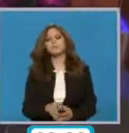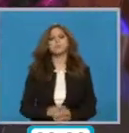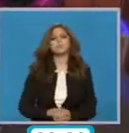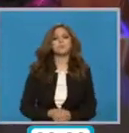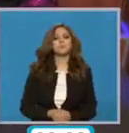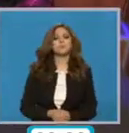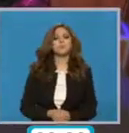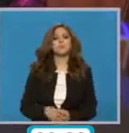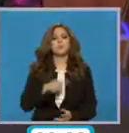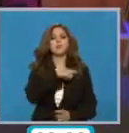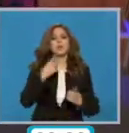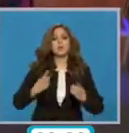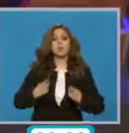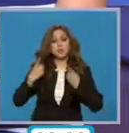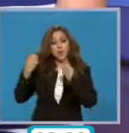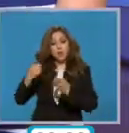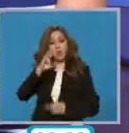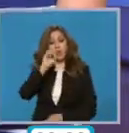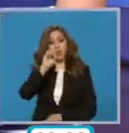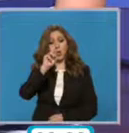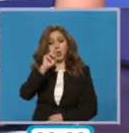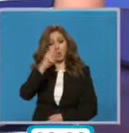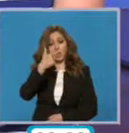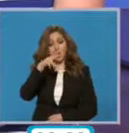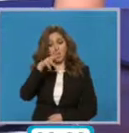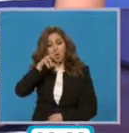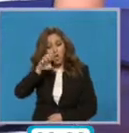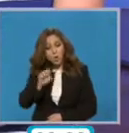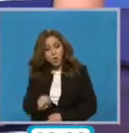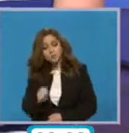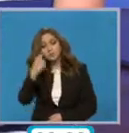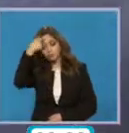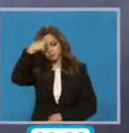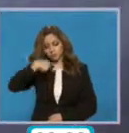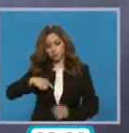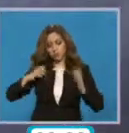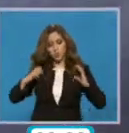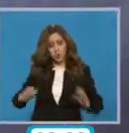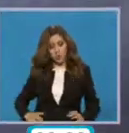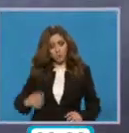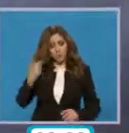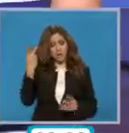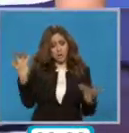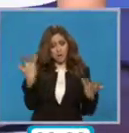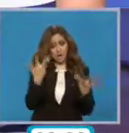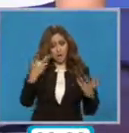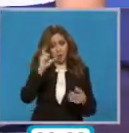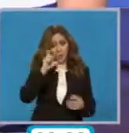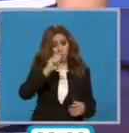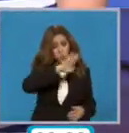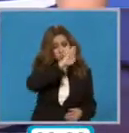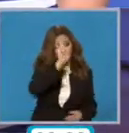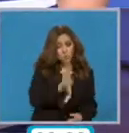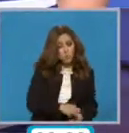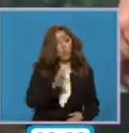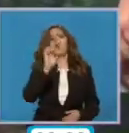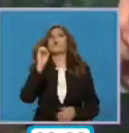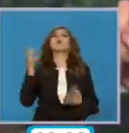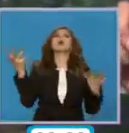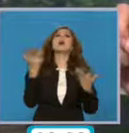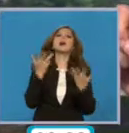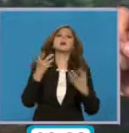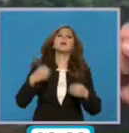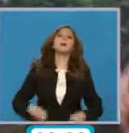de órganos se hace ya que esta persona ha perdido la vida o se hace en vida? La